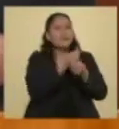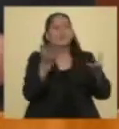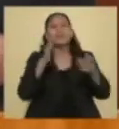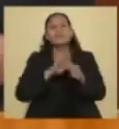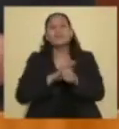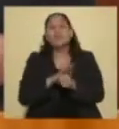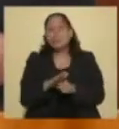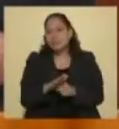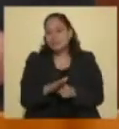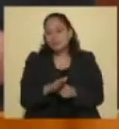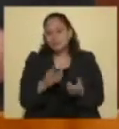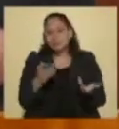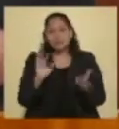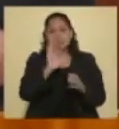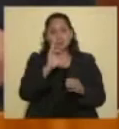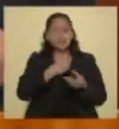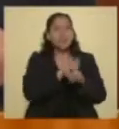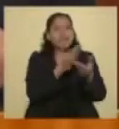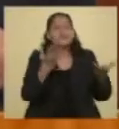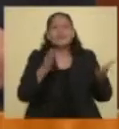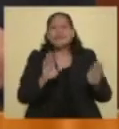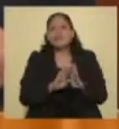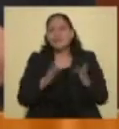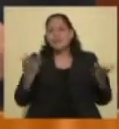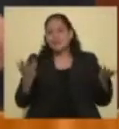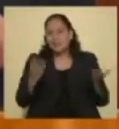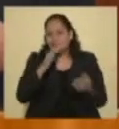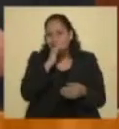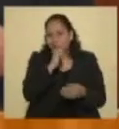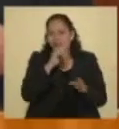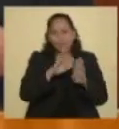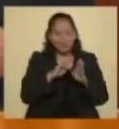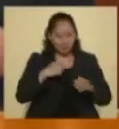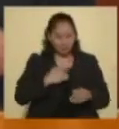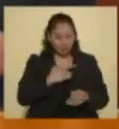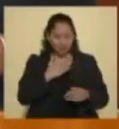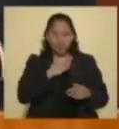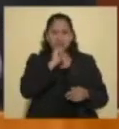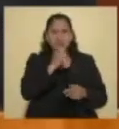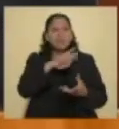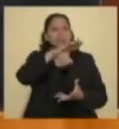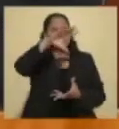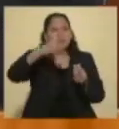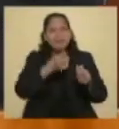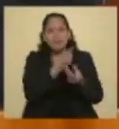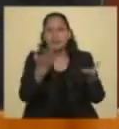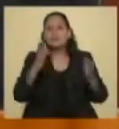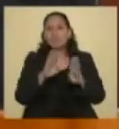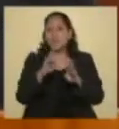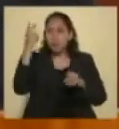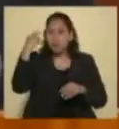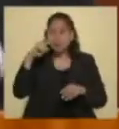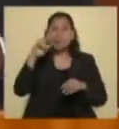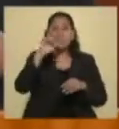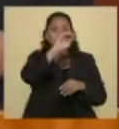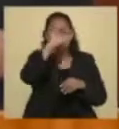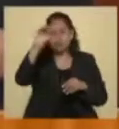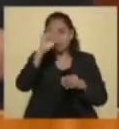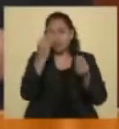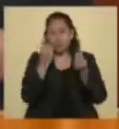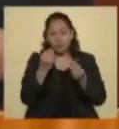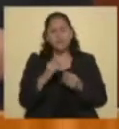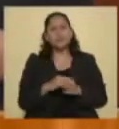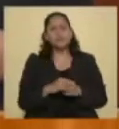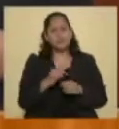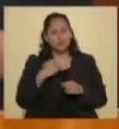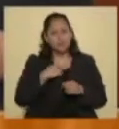pues cómo lo va uno a sentir para poderlo transmitir al consumidor. ¿Y viaja muchísimo fuera del país? Hemos estado en